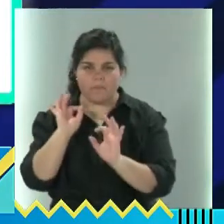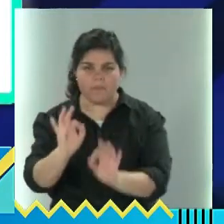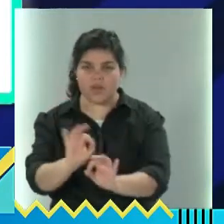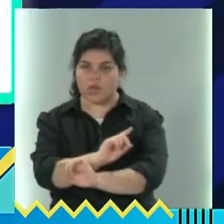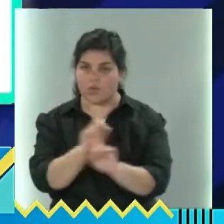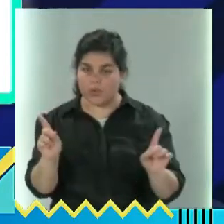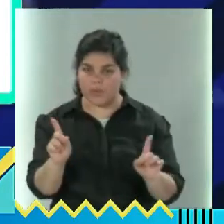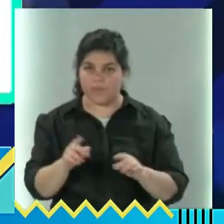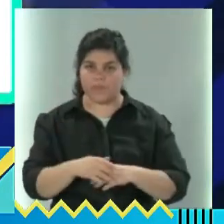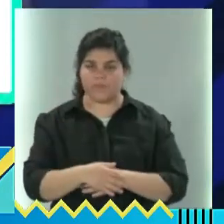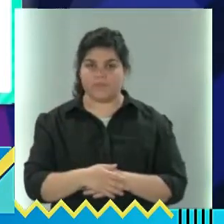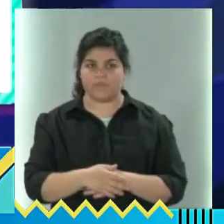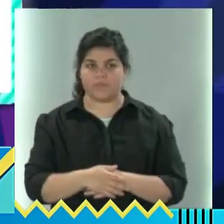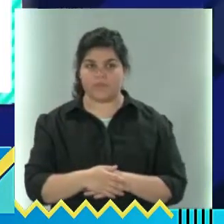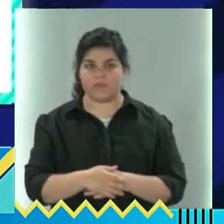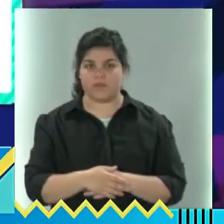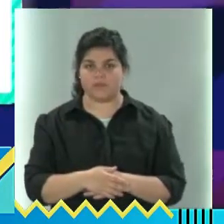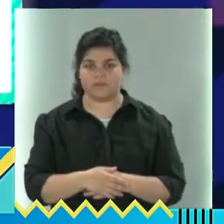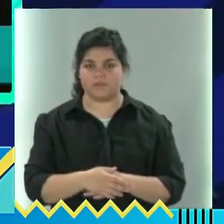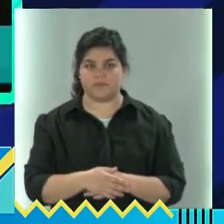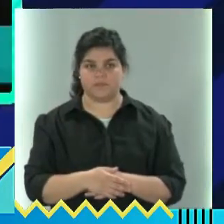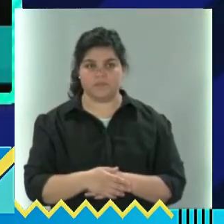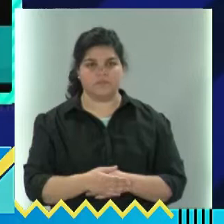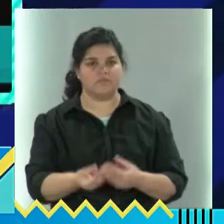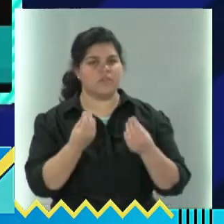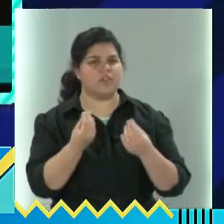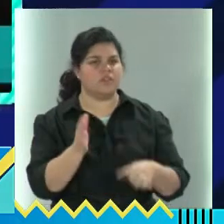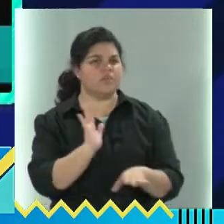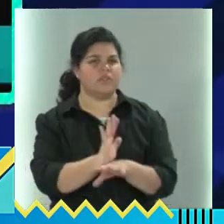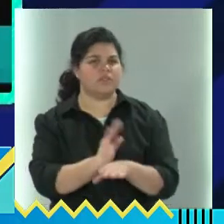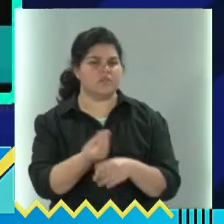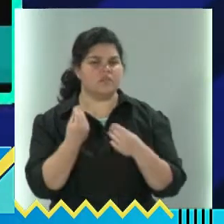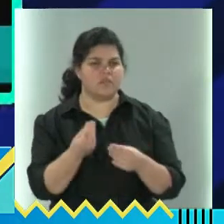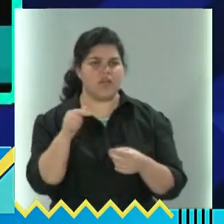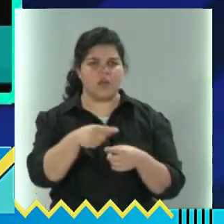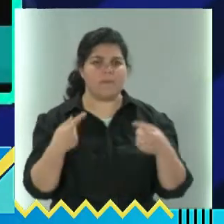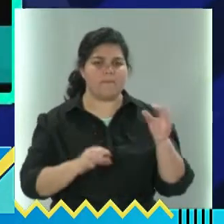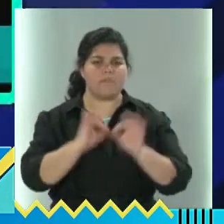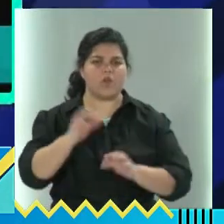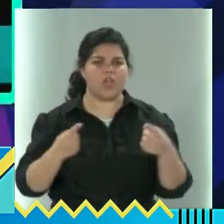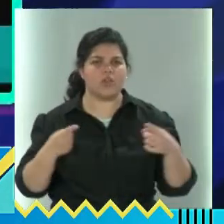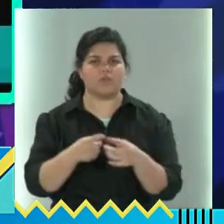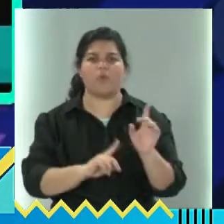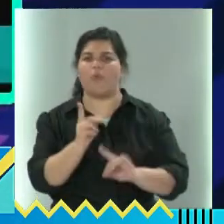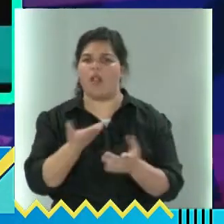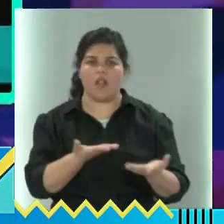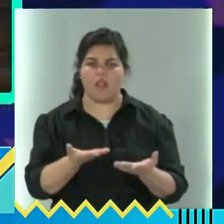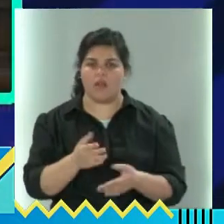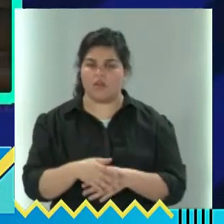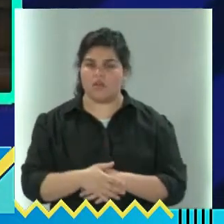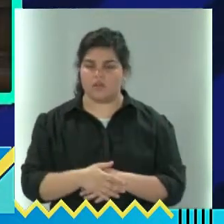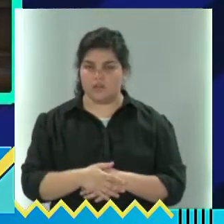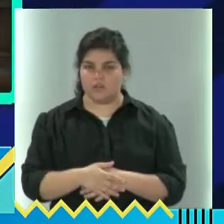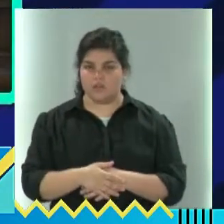objetivo principal que se tenía en este Código de Faltas. ¿Y cómo lo definirías es el carácter de este proyecto de ley? ¿Cómo lo defino? Defino